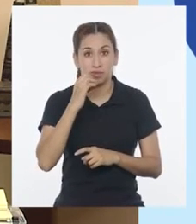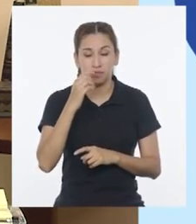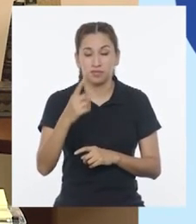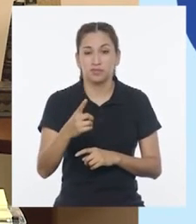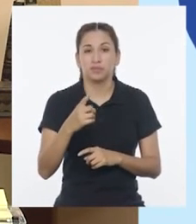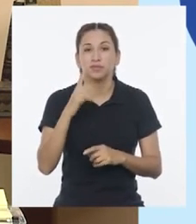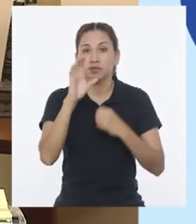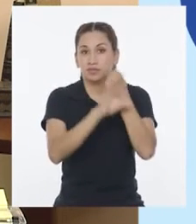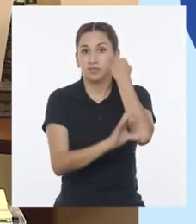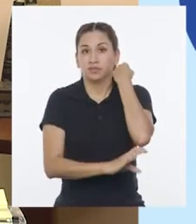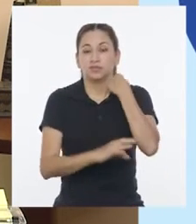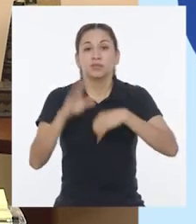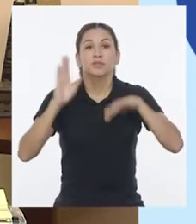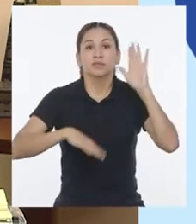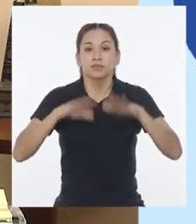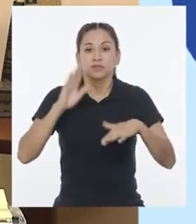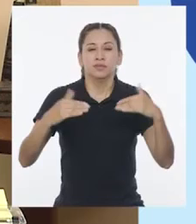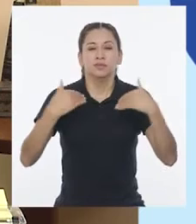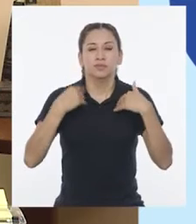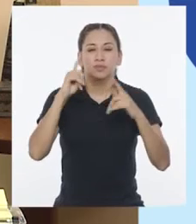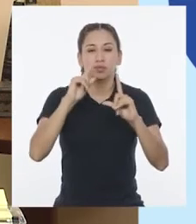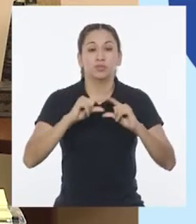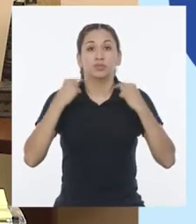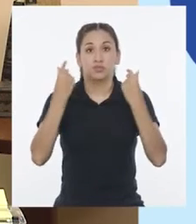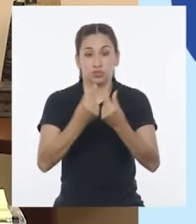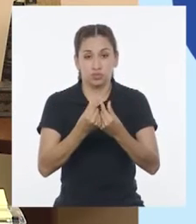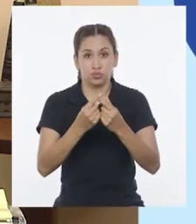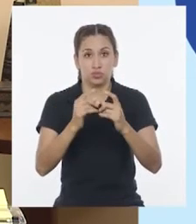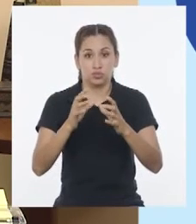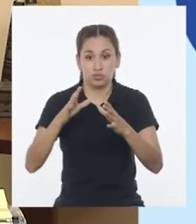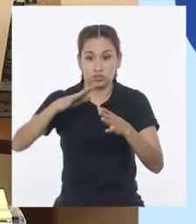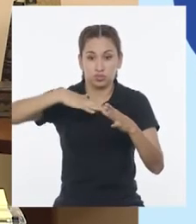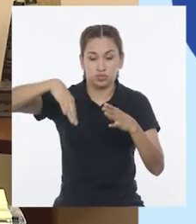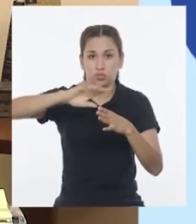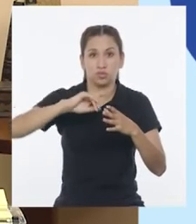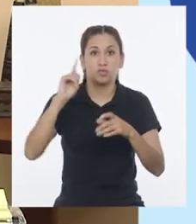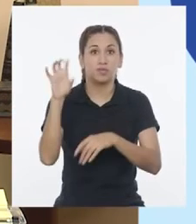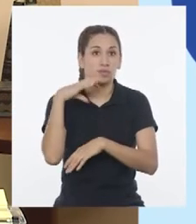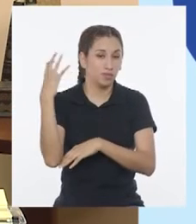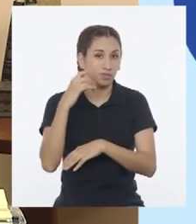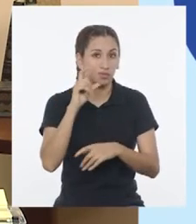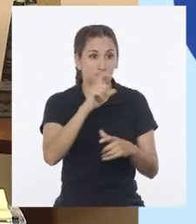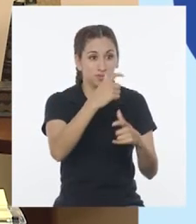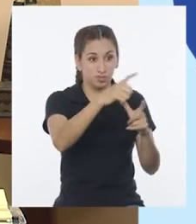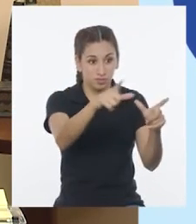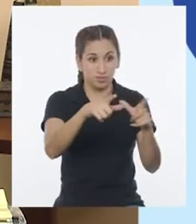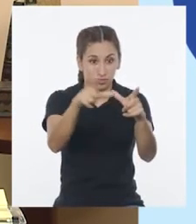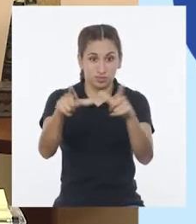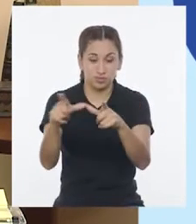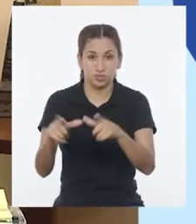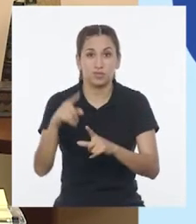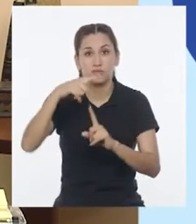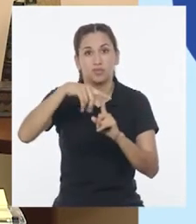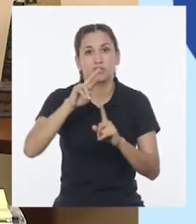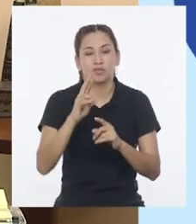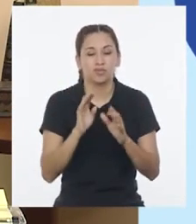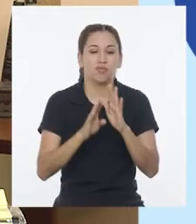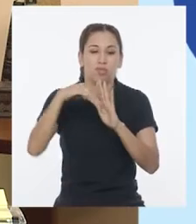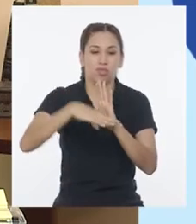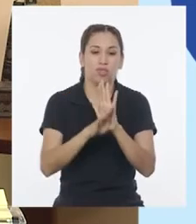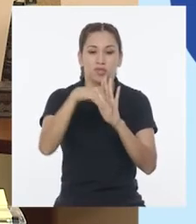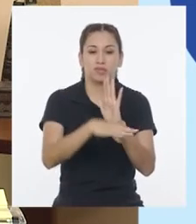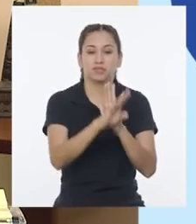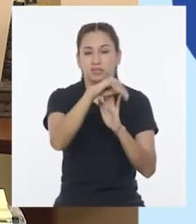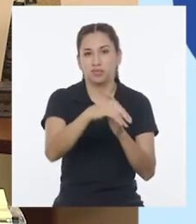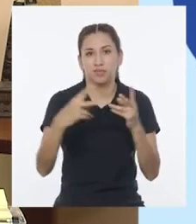Giglitz y Telmo Rojas señalaron que en Cajamarca usualmente un grupo de ronda patrulla en cada